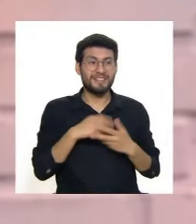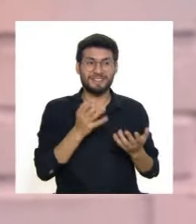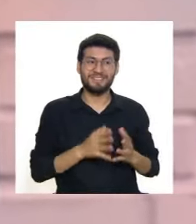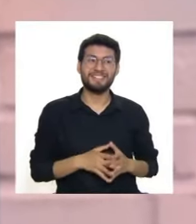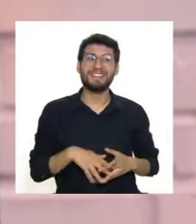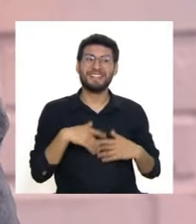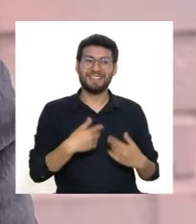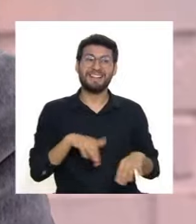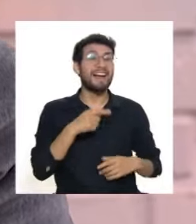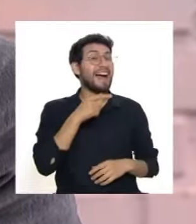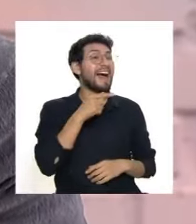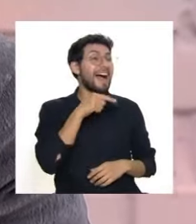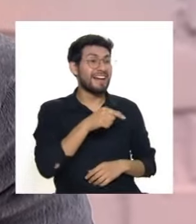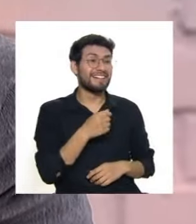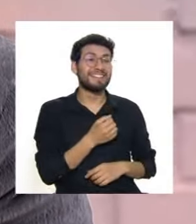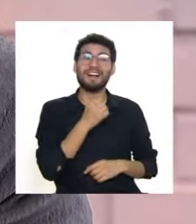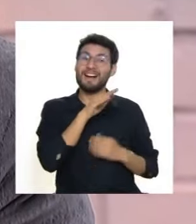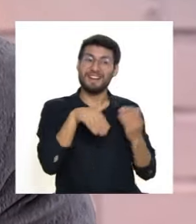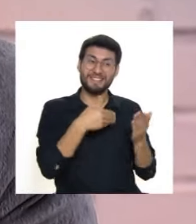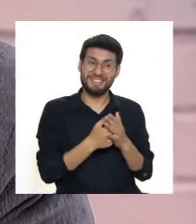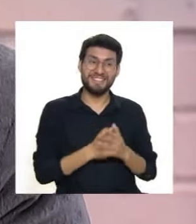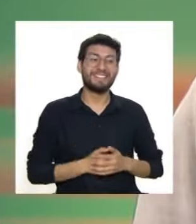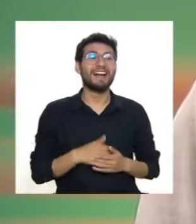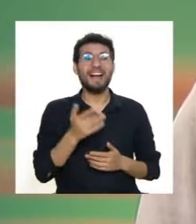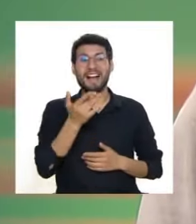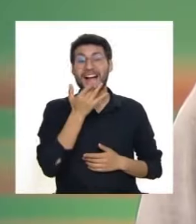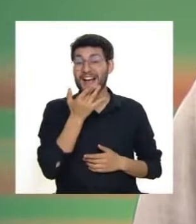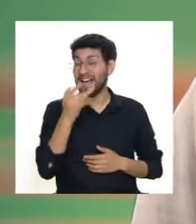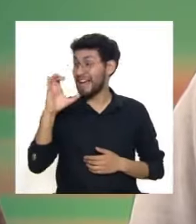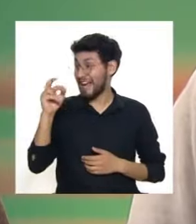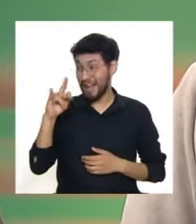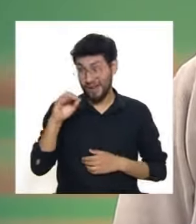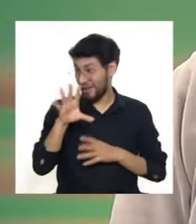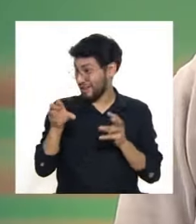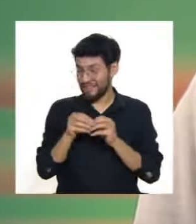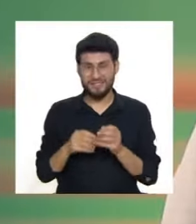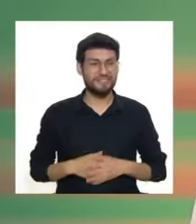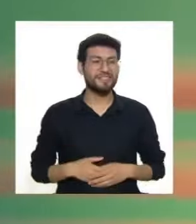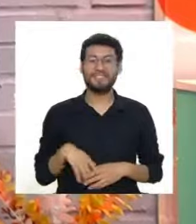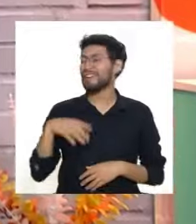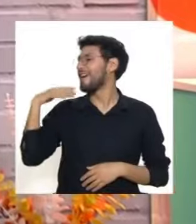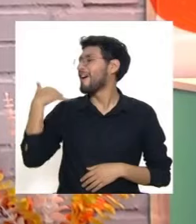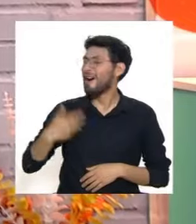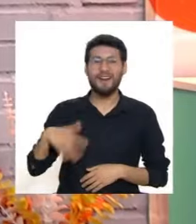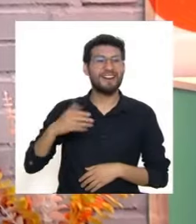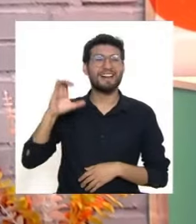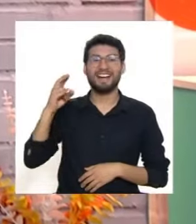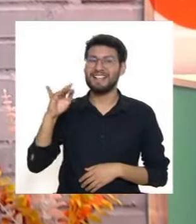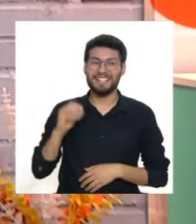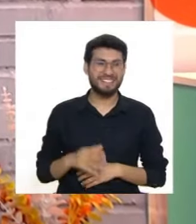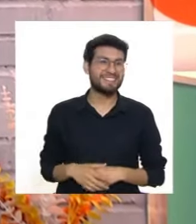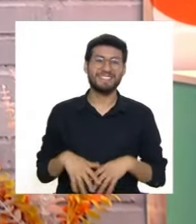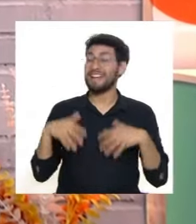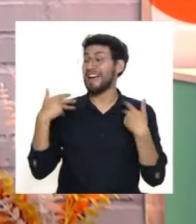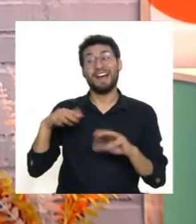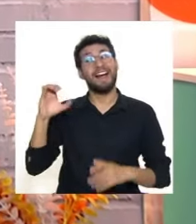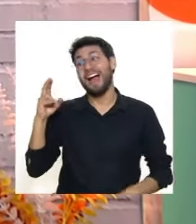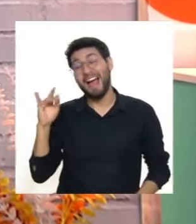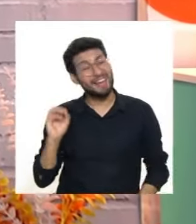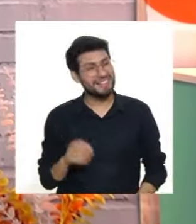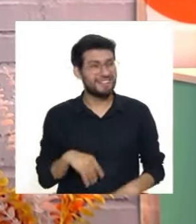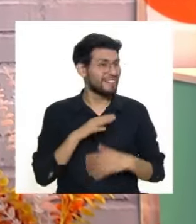criollas, ¿no? Estamos en todo, ¿no? O sea, la sazón de Charito tiene de todo. Uy, Charito. Para todo tipo de eventos. Sí. Uy,